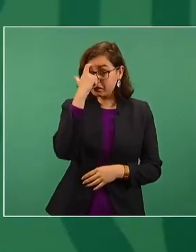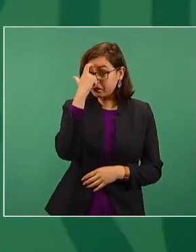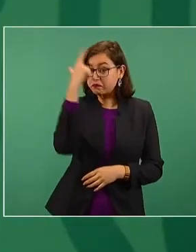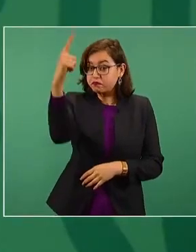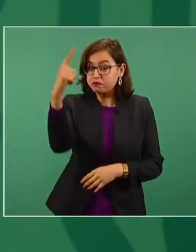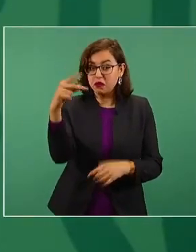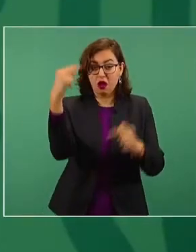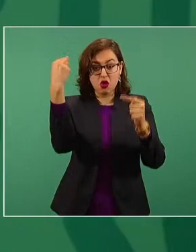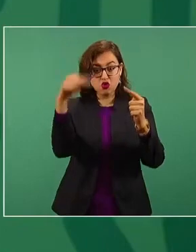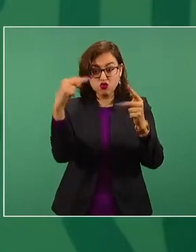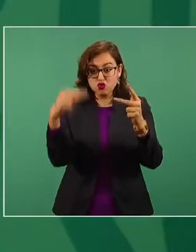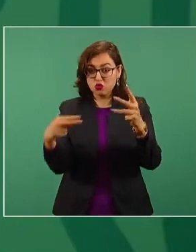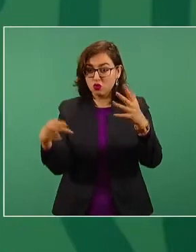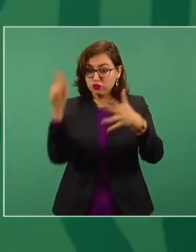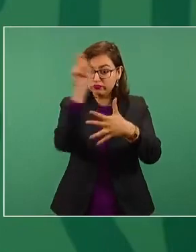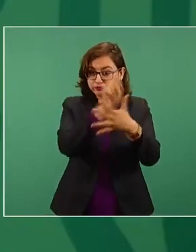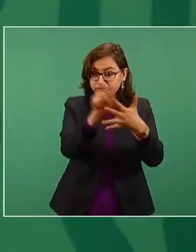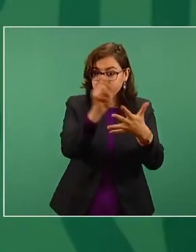algo